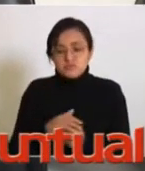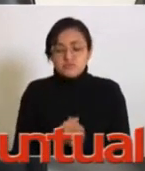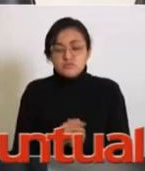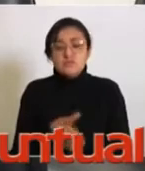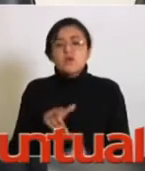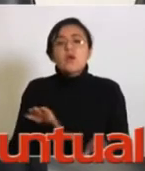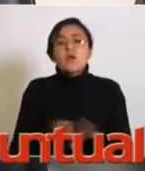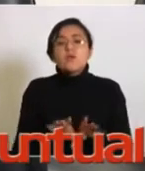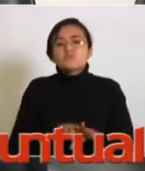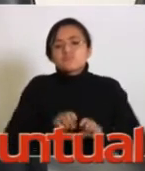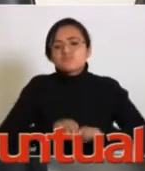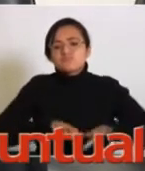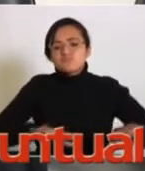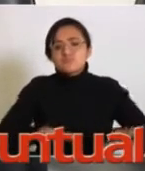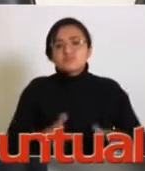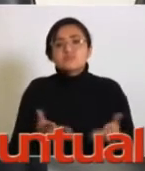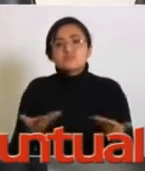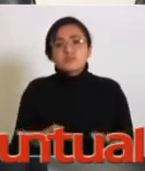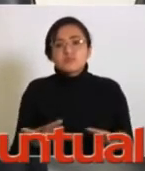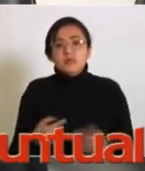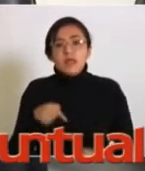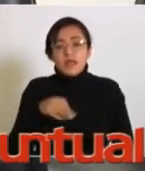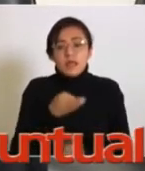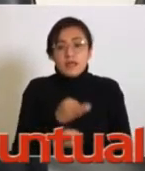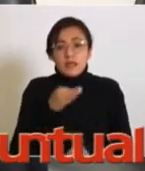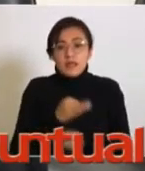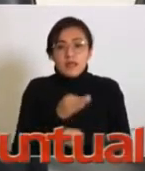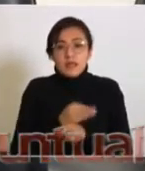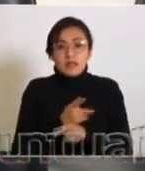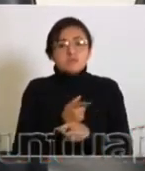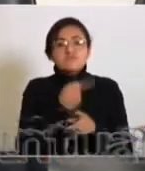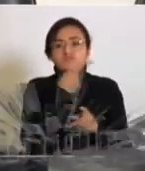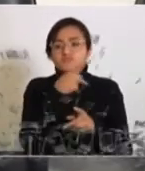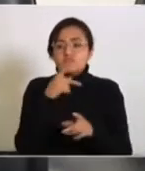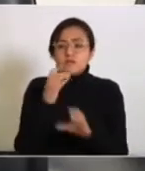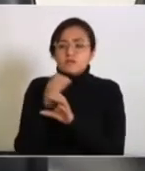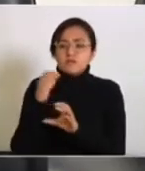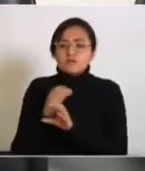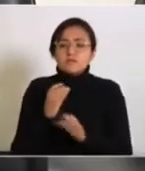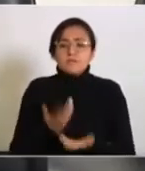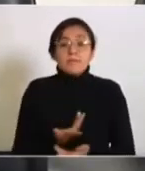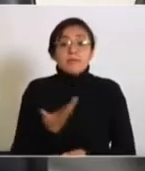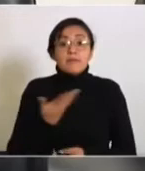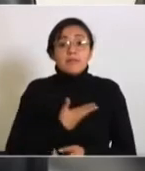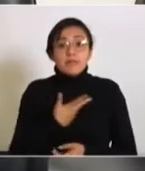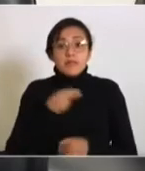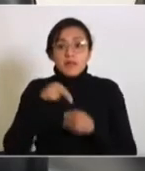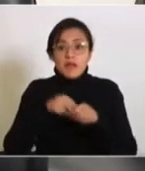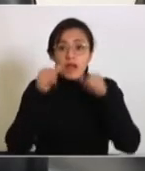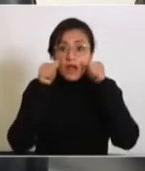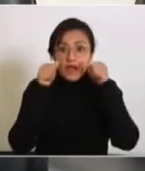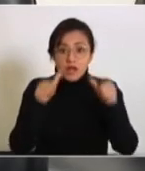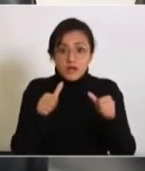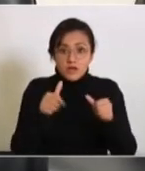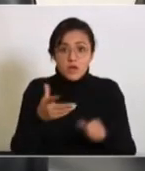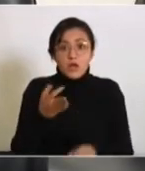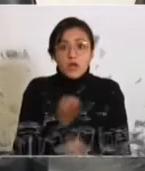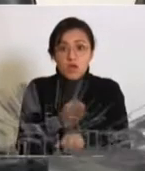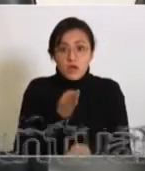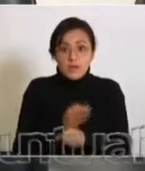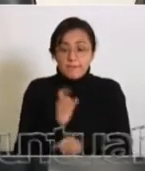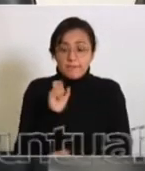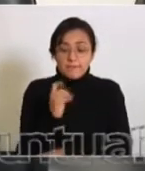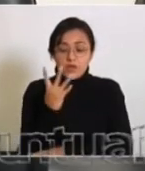estamos repartidos en estas unidades médicas hospitales? Tenemos en atención, dando atención